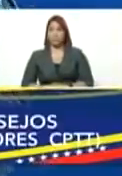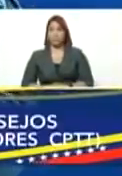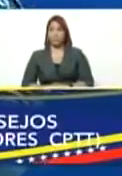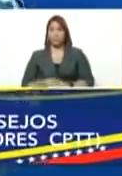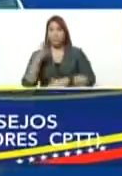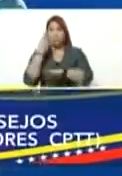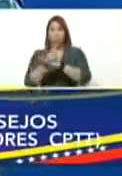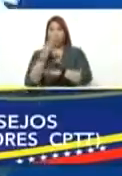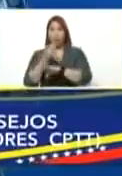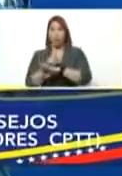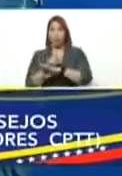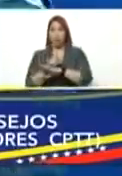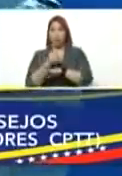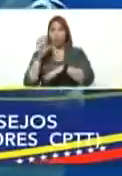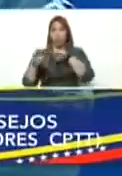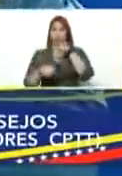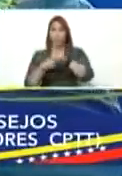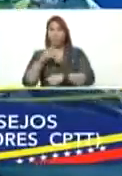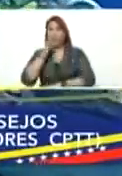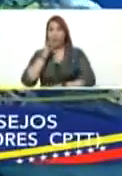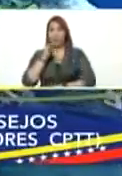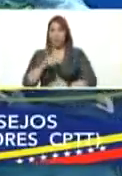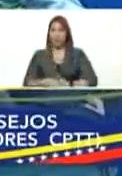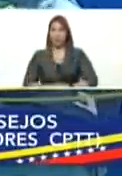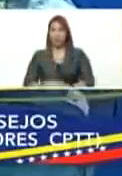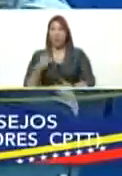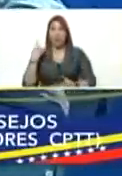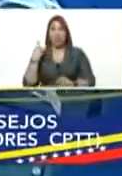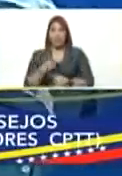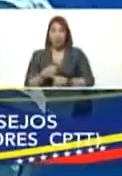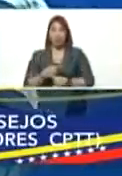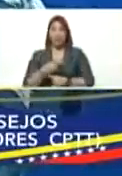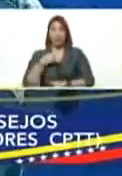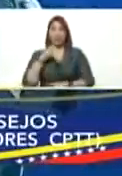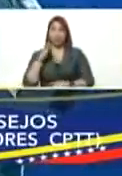Monaga, compra café ahí. Tiene que ir a comprar